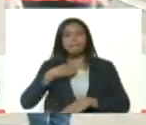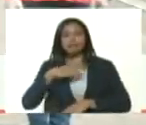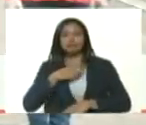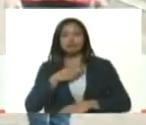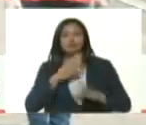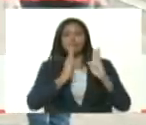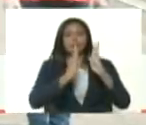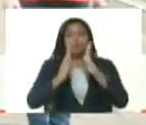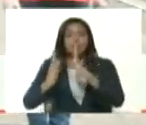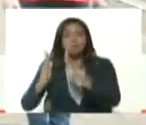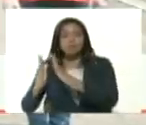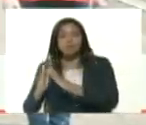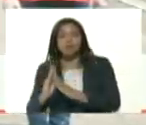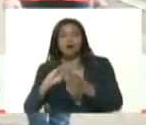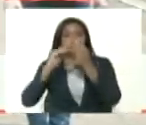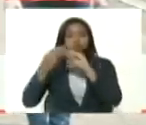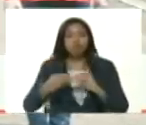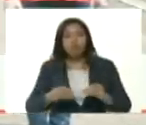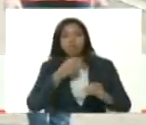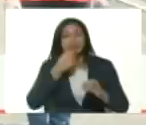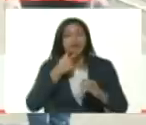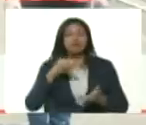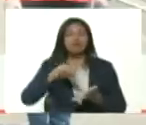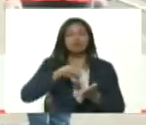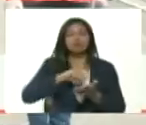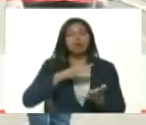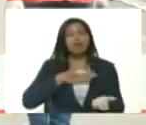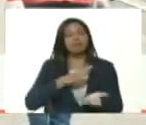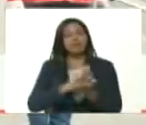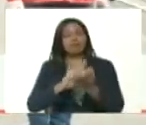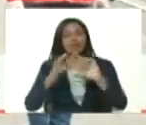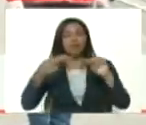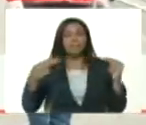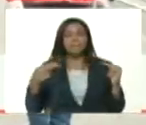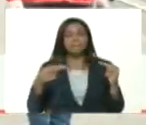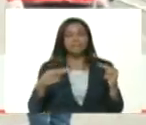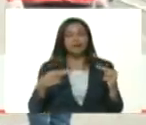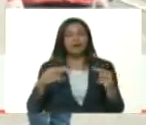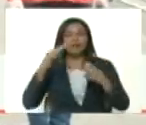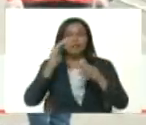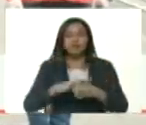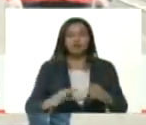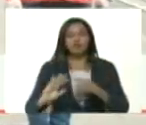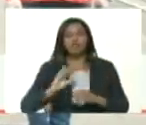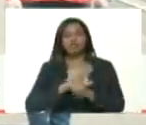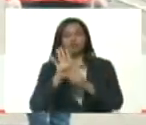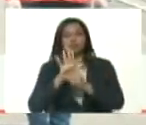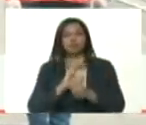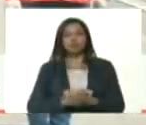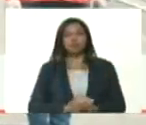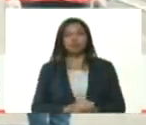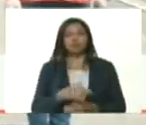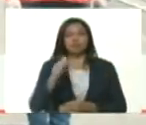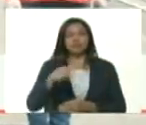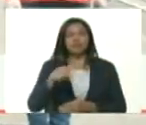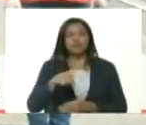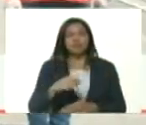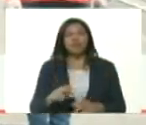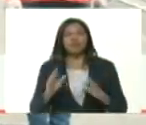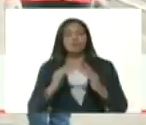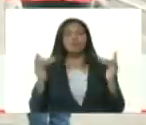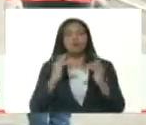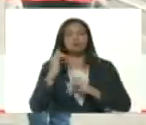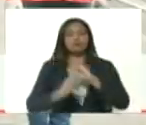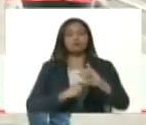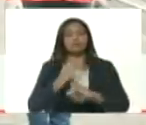a mantener el embellecimiento de la ciudad, la tranquilidad, la paz y la derrota del coronavirus. Desde aquí, desde el Puente